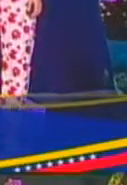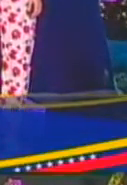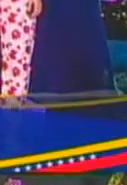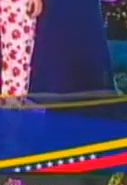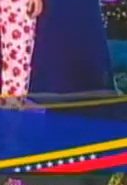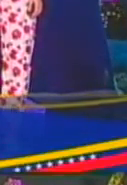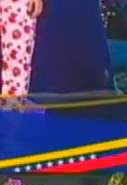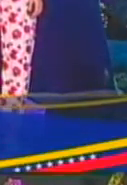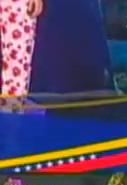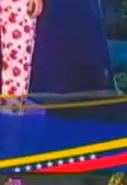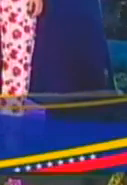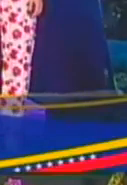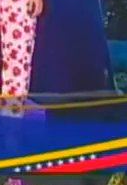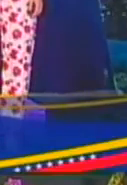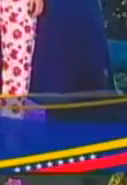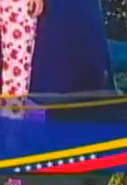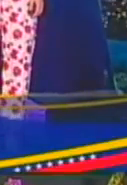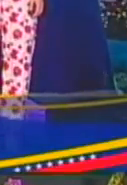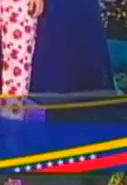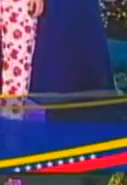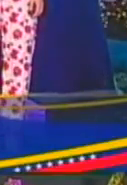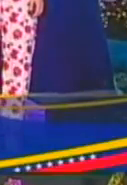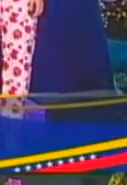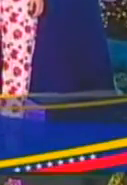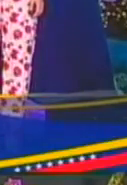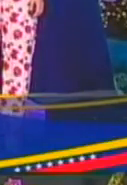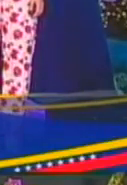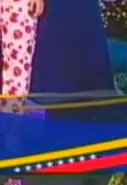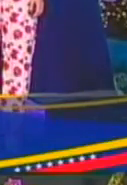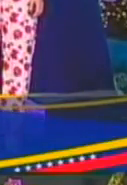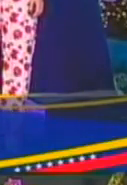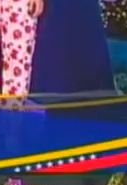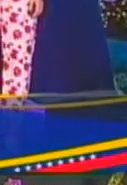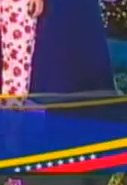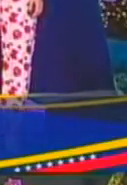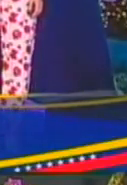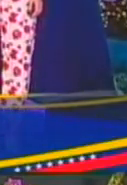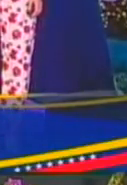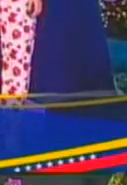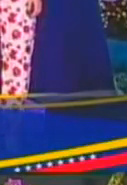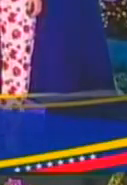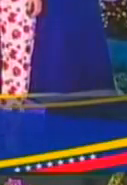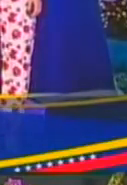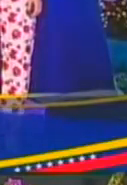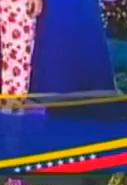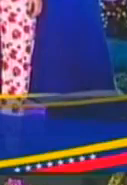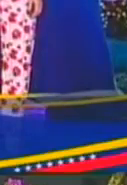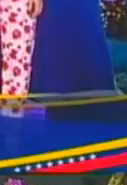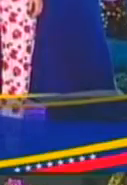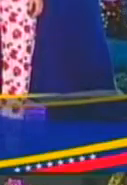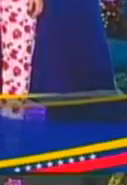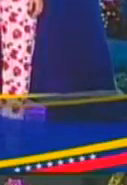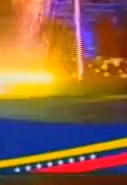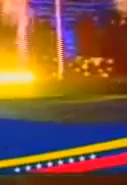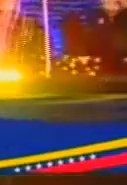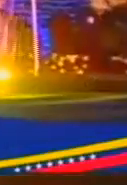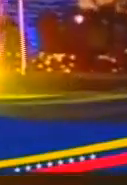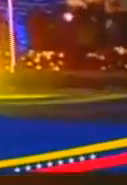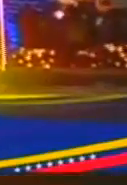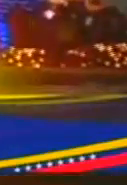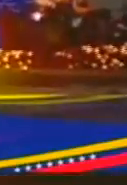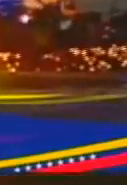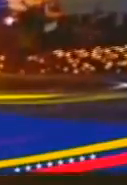de la República, bueno, llena de color, llena de todos los elementos de la Navidad para que la familia maracaibera, con el excelente plan